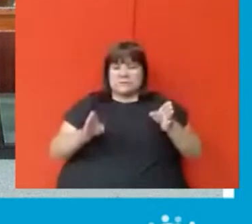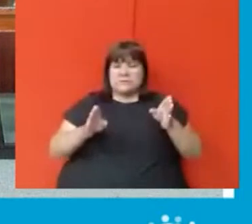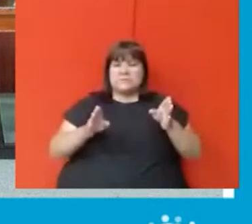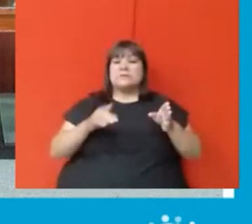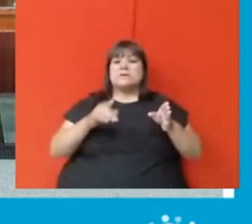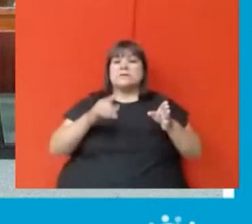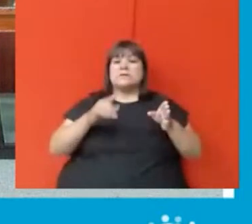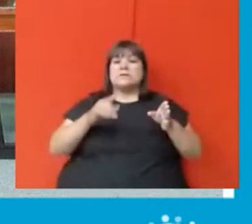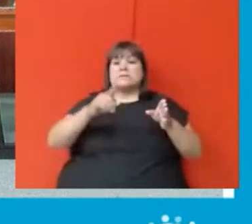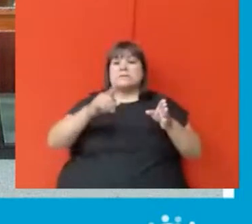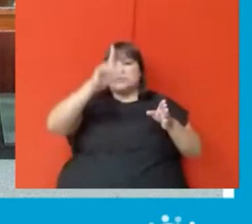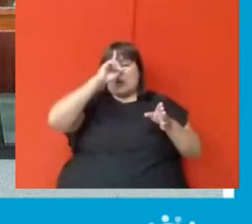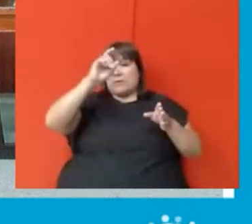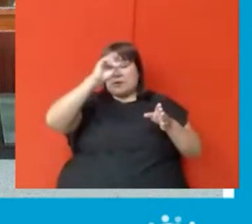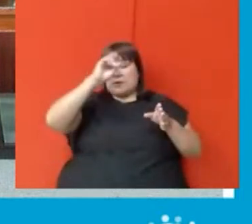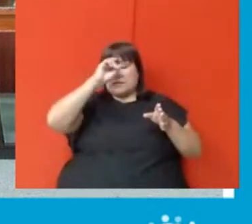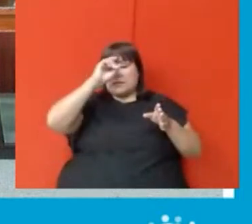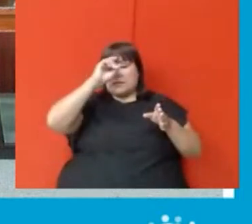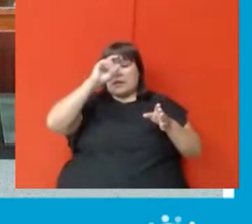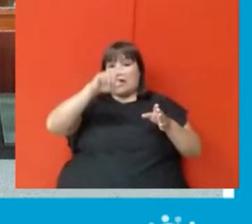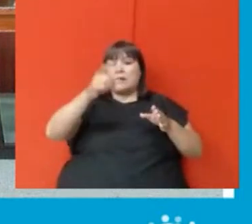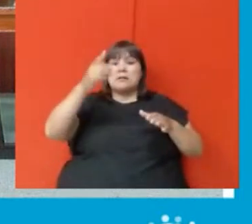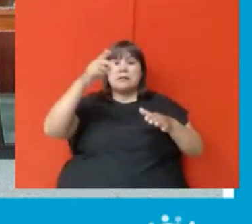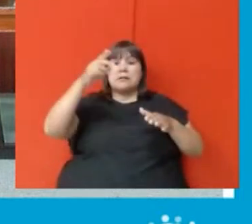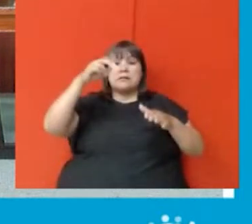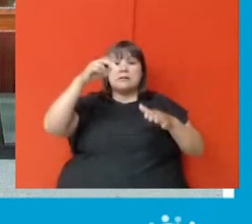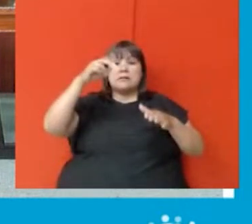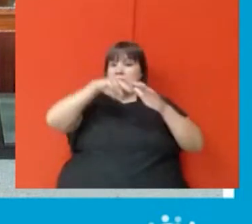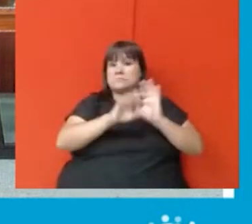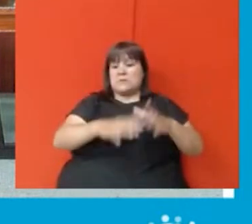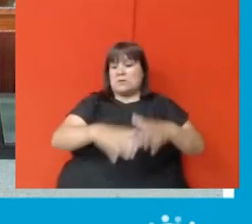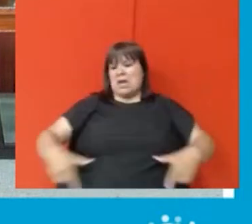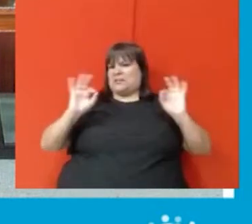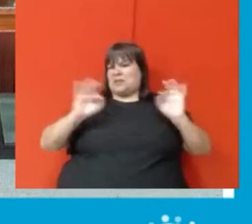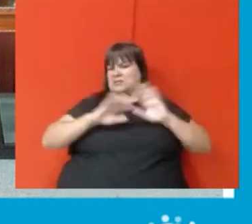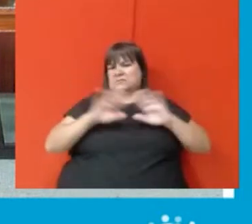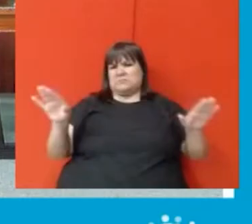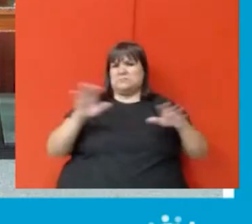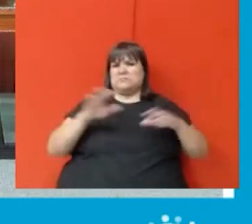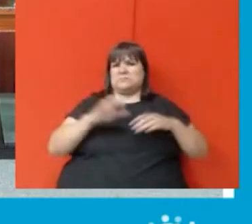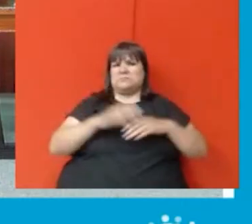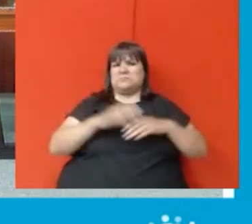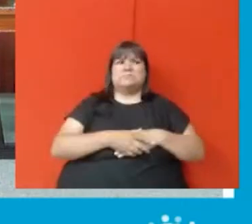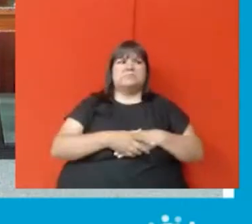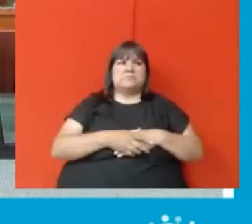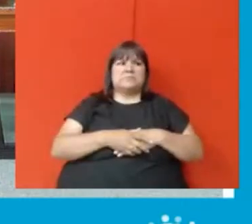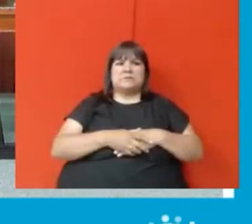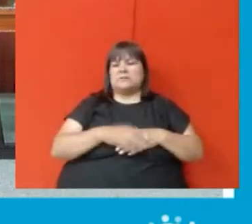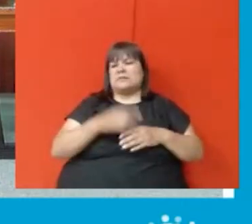necesita, hagan el pañal nomás, no se preocupe, hagan el pañal. Es terrible, una cosa horrible.